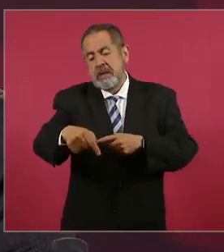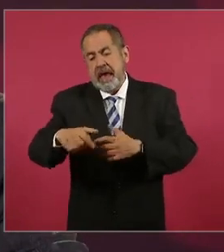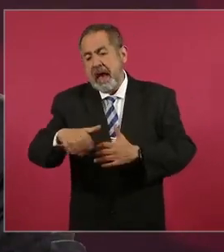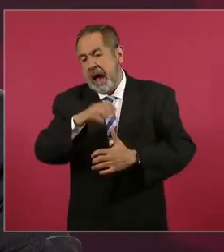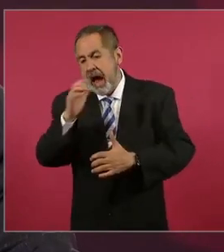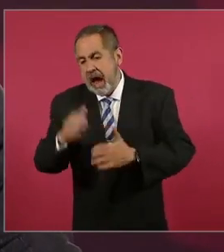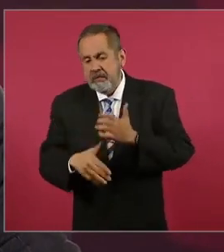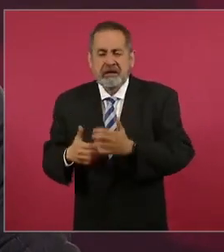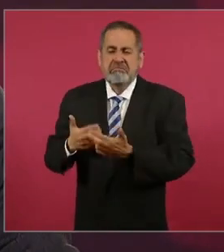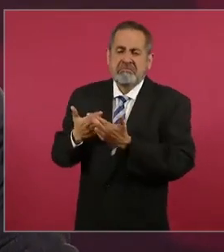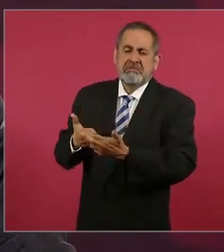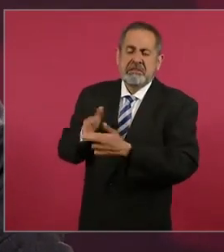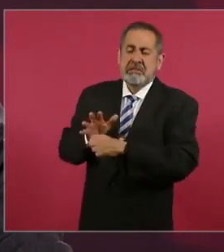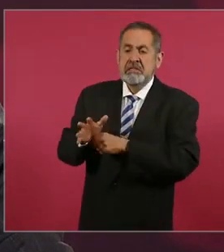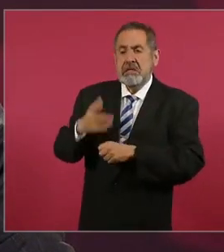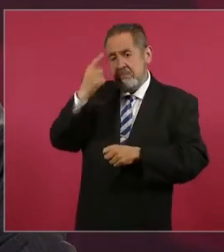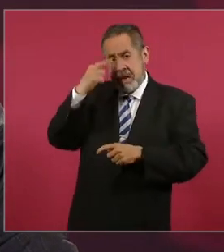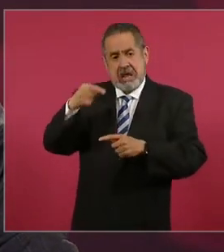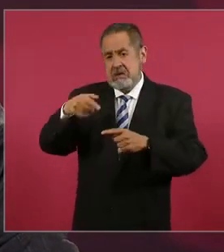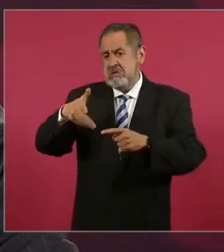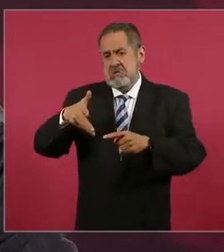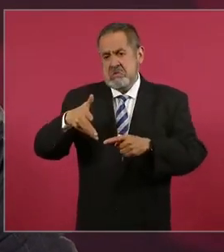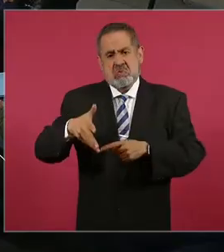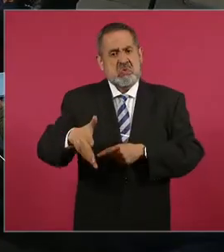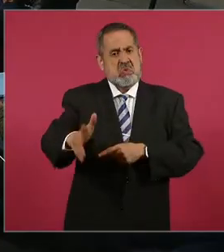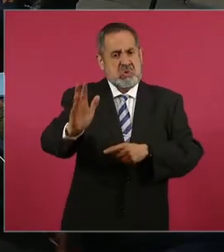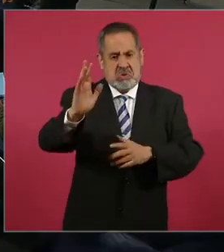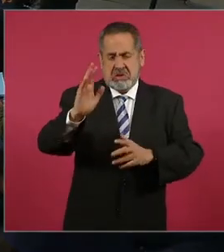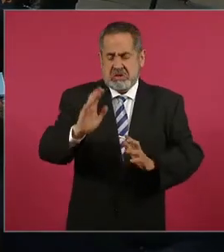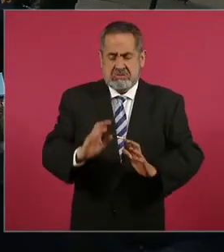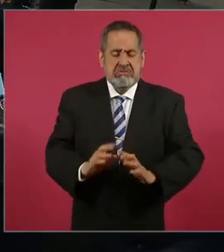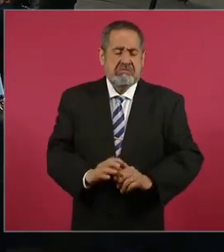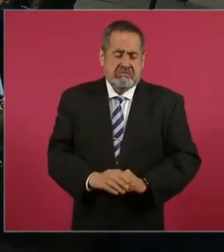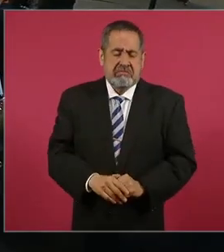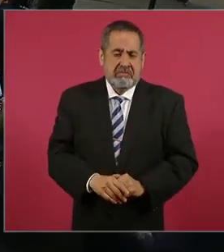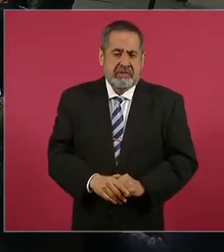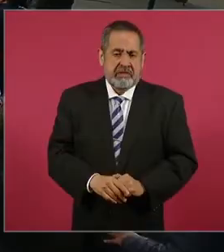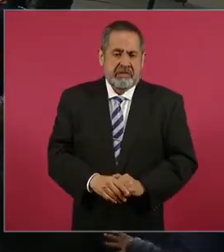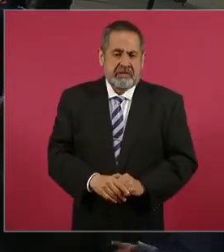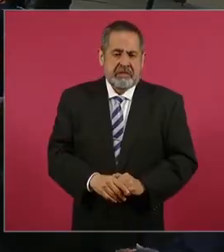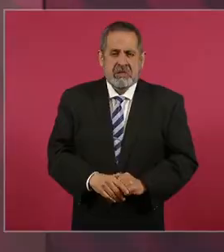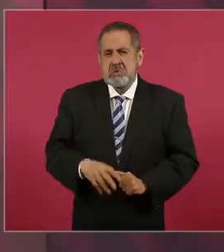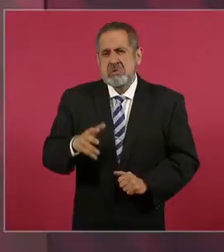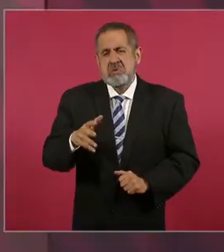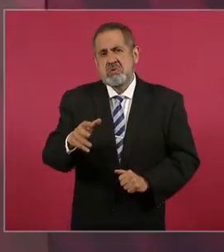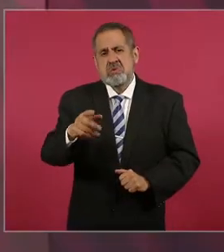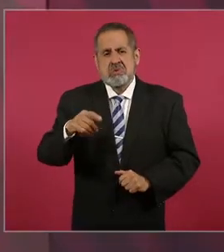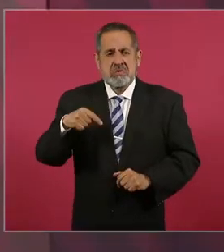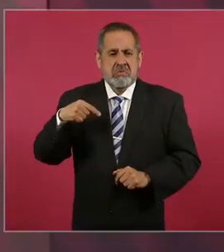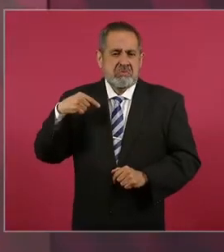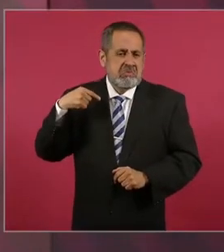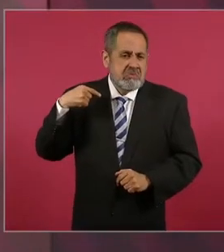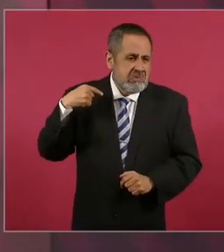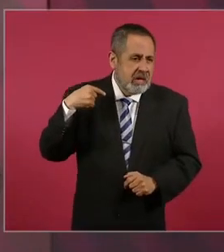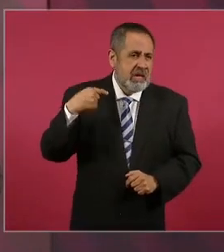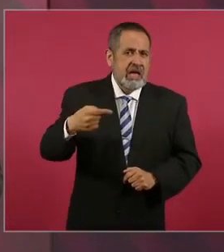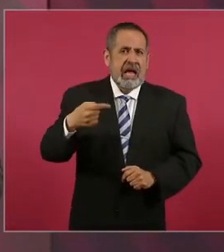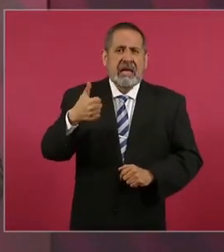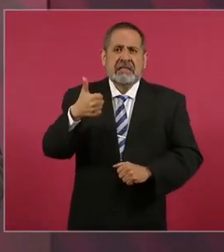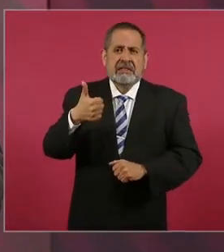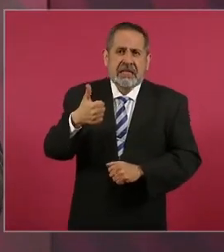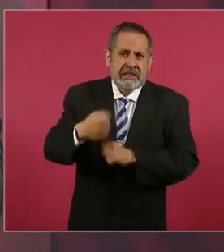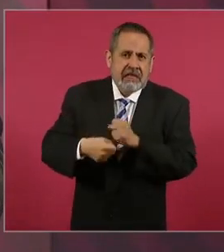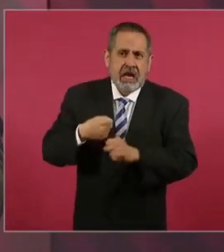administración y para tres administraciones o tres sexenios